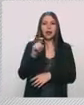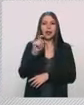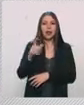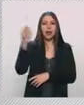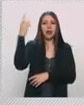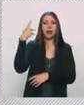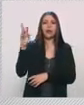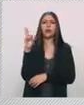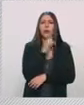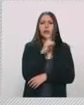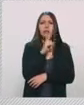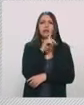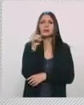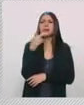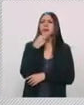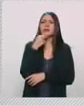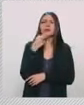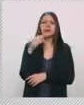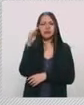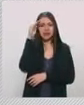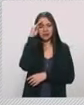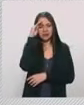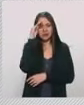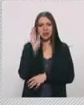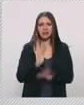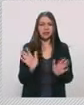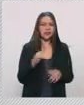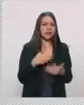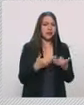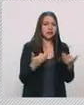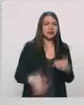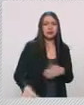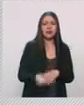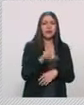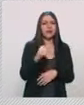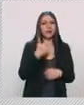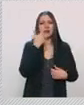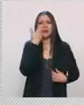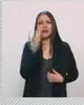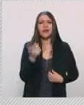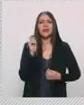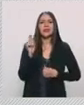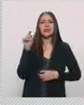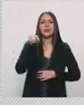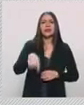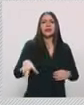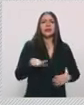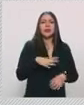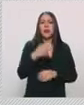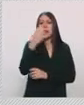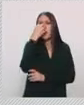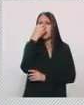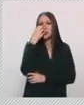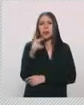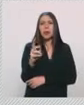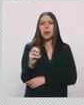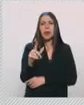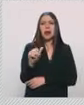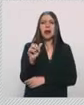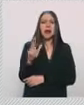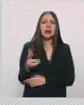ese terreno, ¿para qué me sirve? Lo único que hay son osos polares, y queda del otro lado